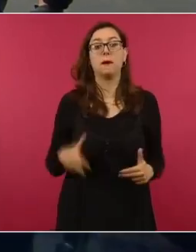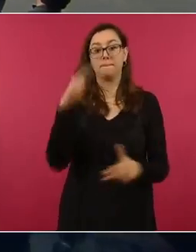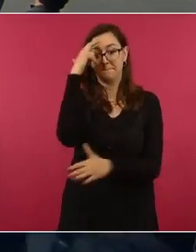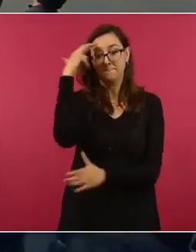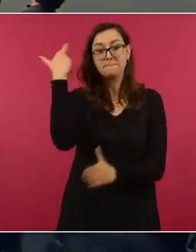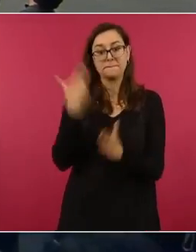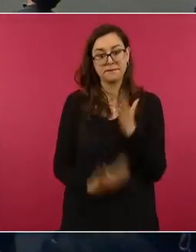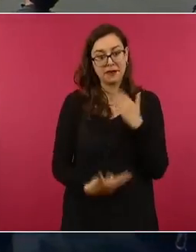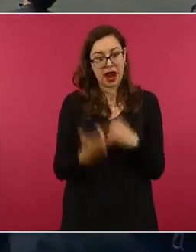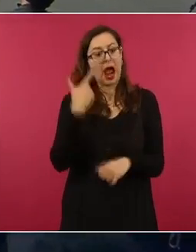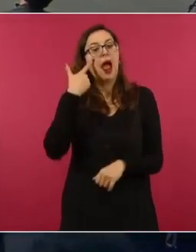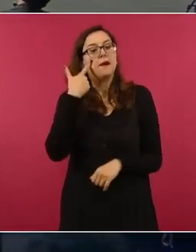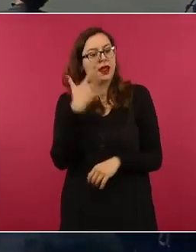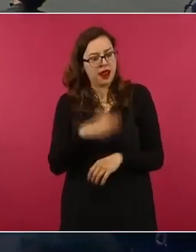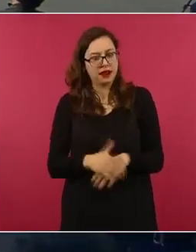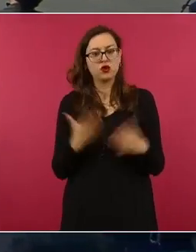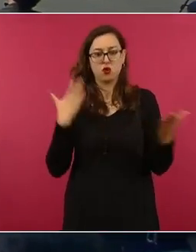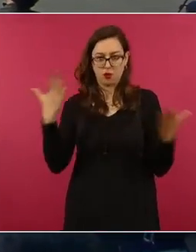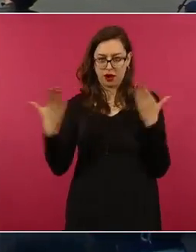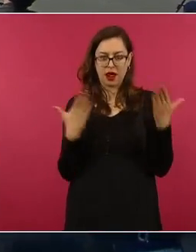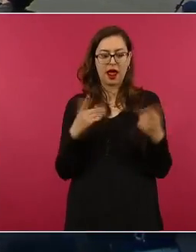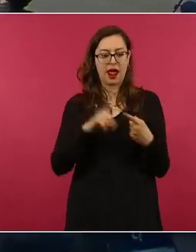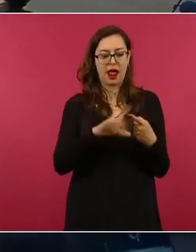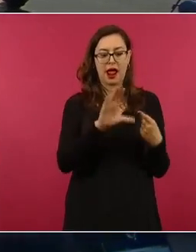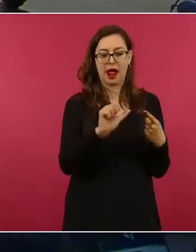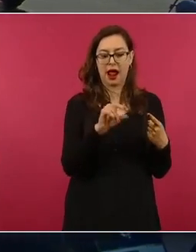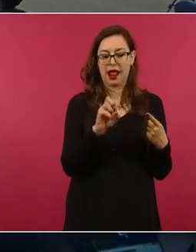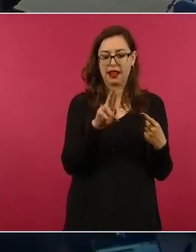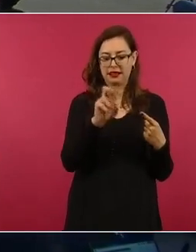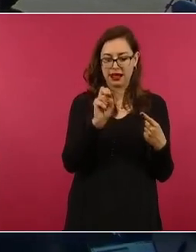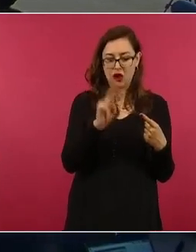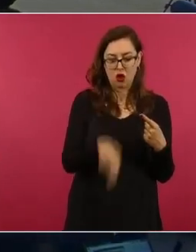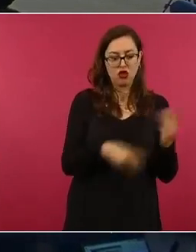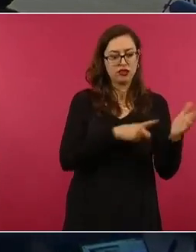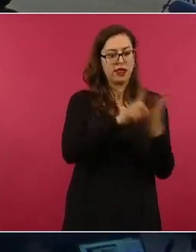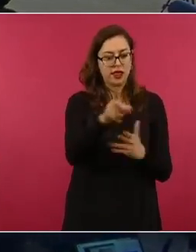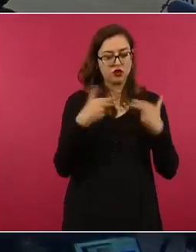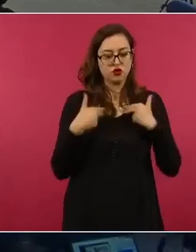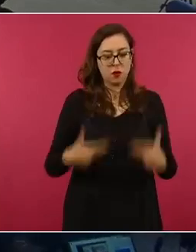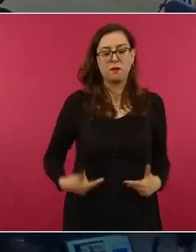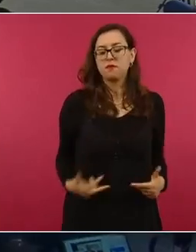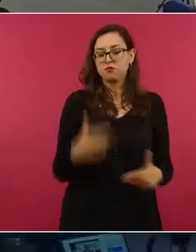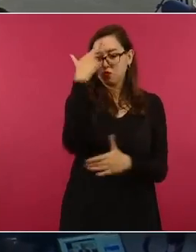en el gobierno de Calderón, violaciones de derechos humanos,